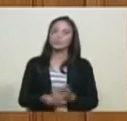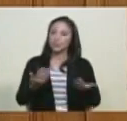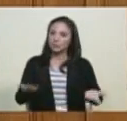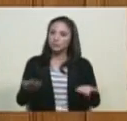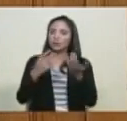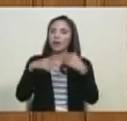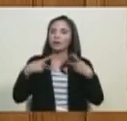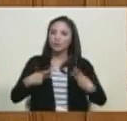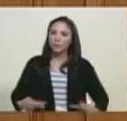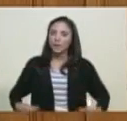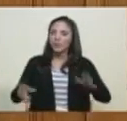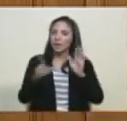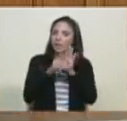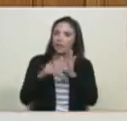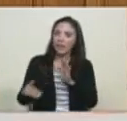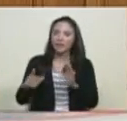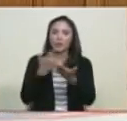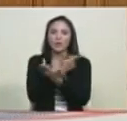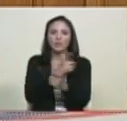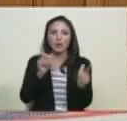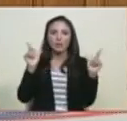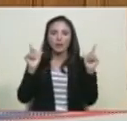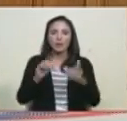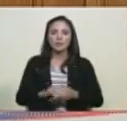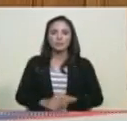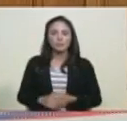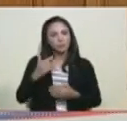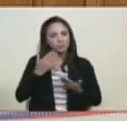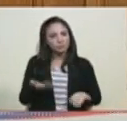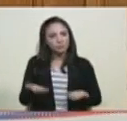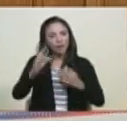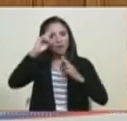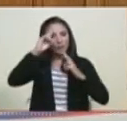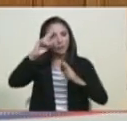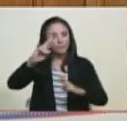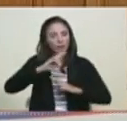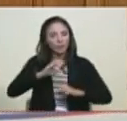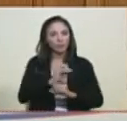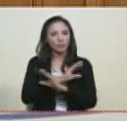a sus derechos, respeto a la libertad, respeto.